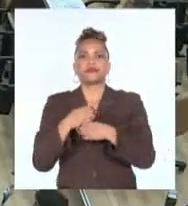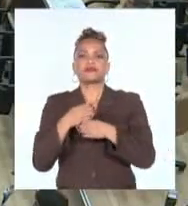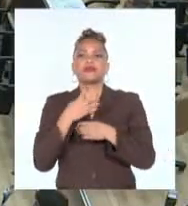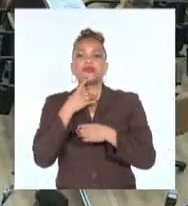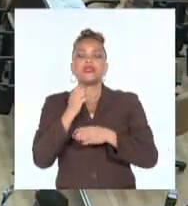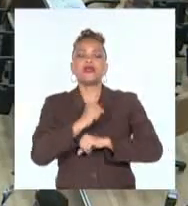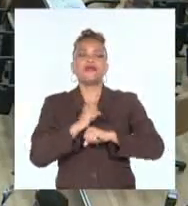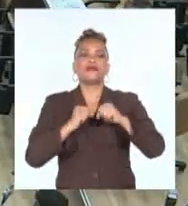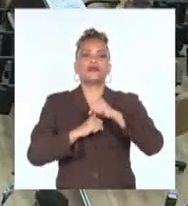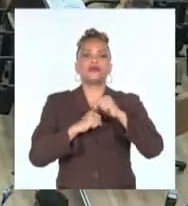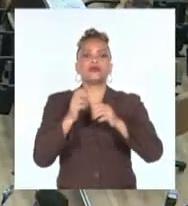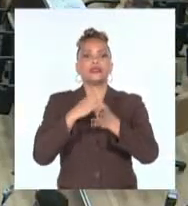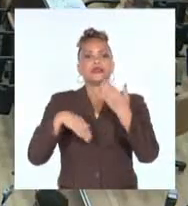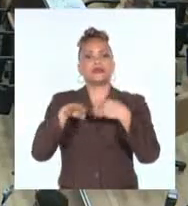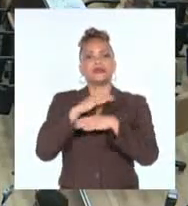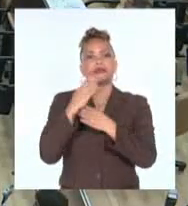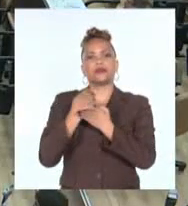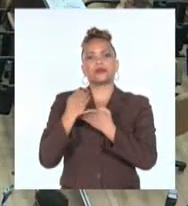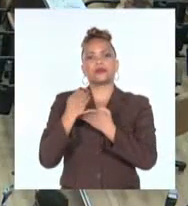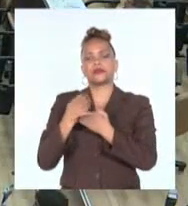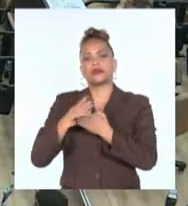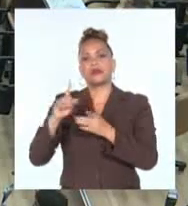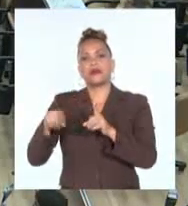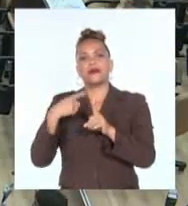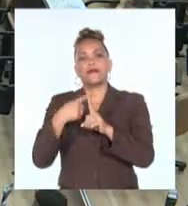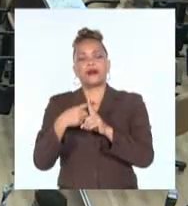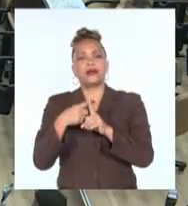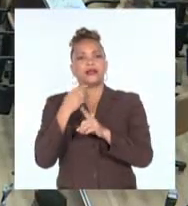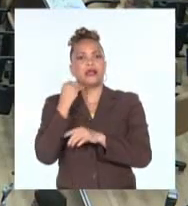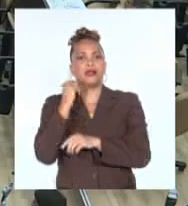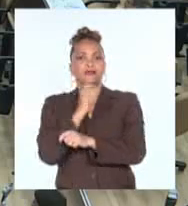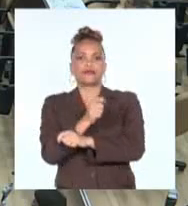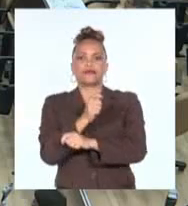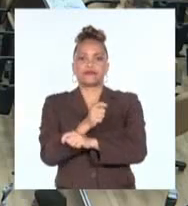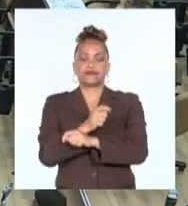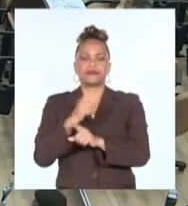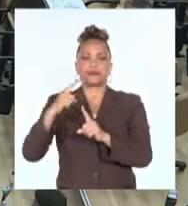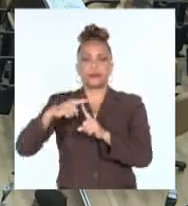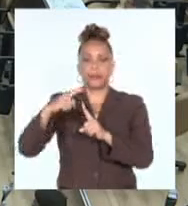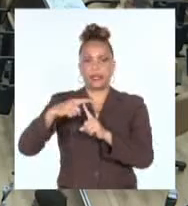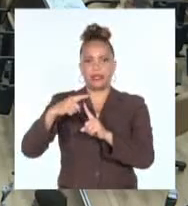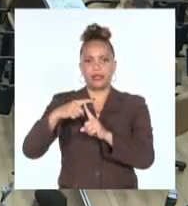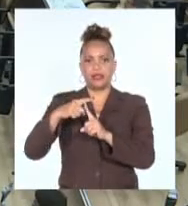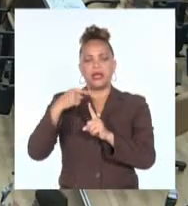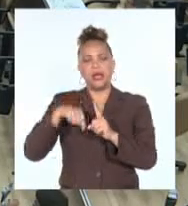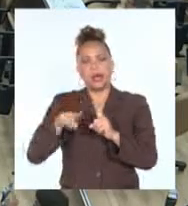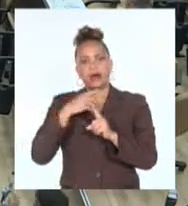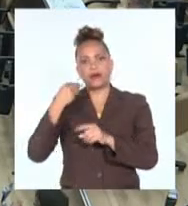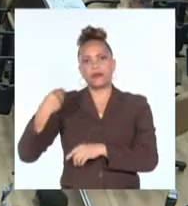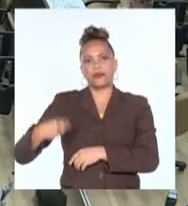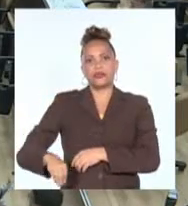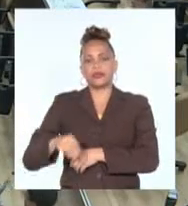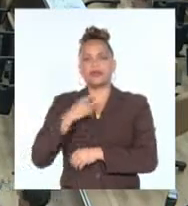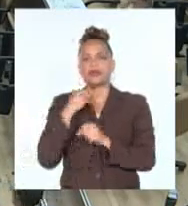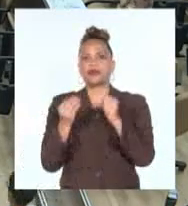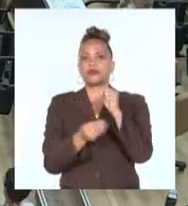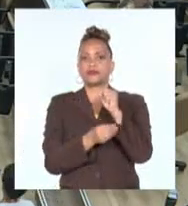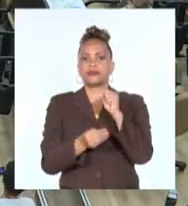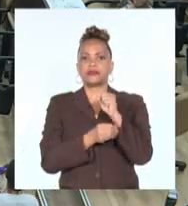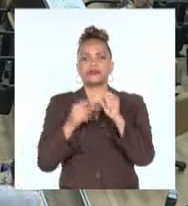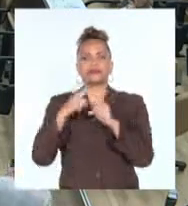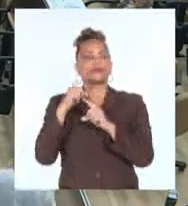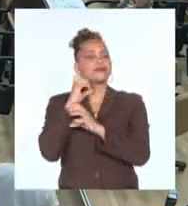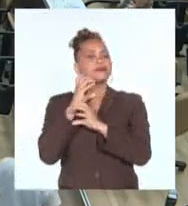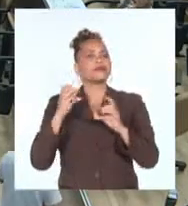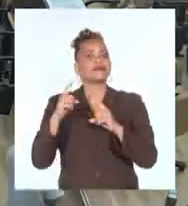infraestructura, los niveles de educación y las capacidades técnicas. Para aprovechar plenamente la potencialidad de la ciencia, la tecnología y